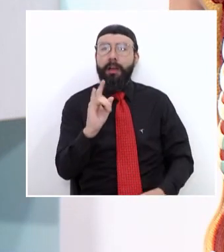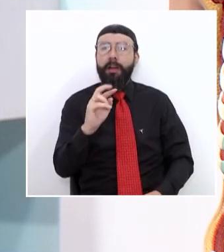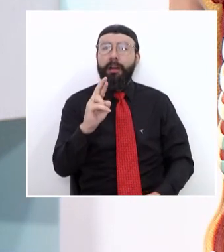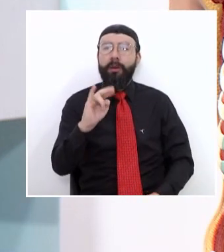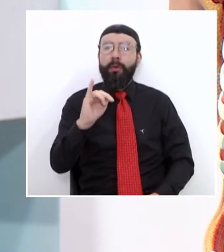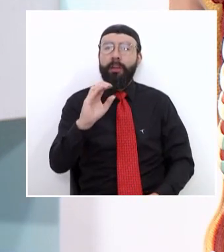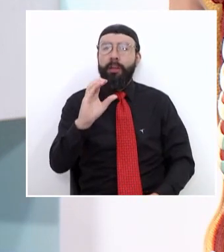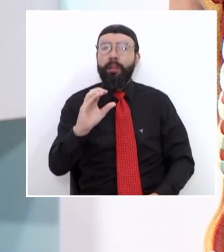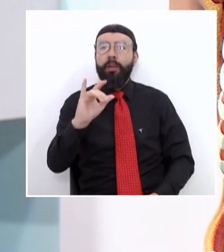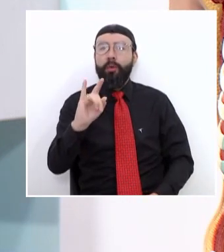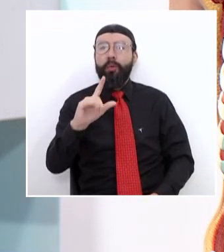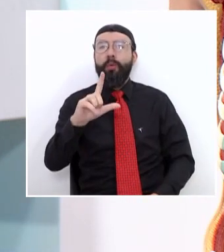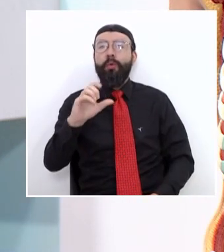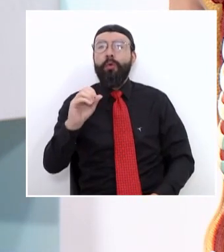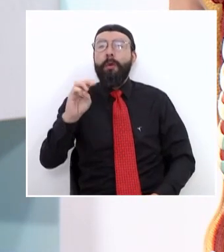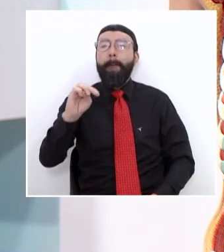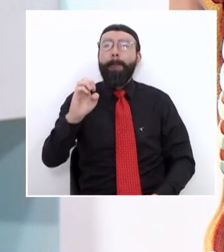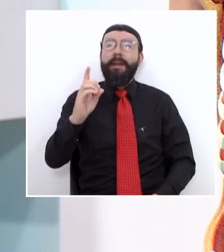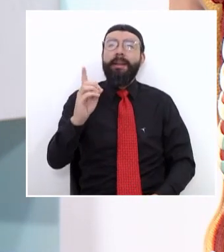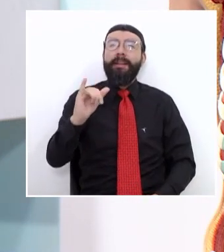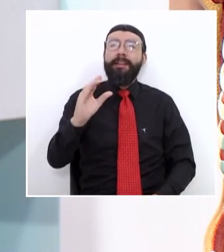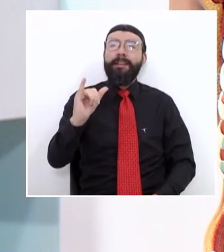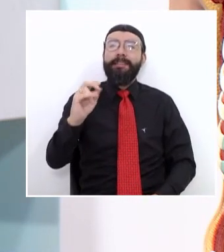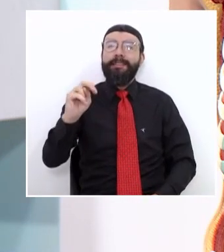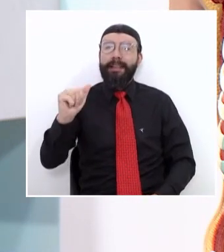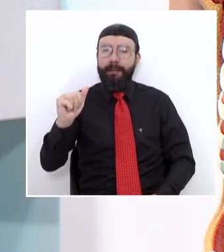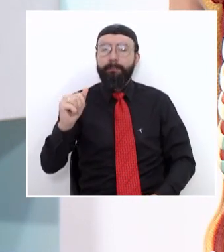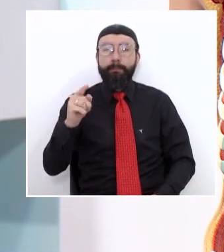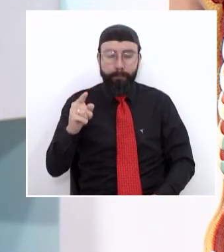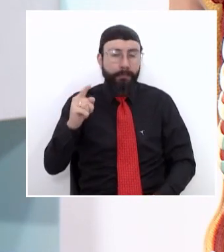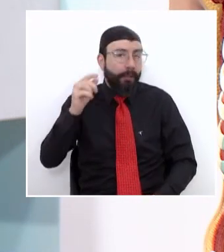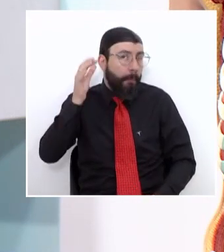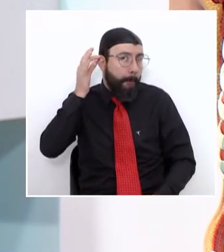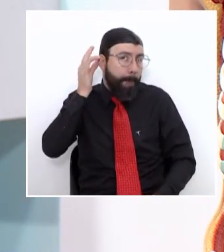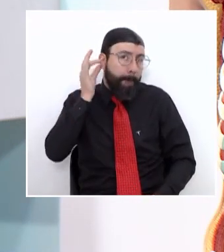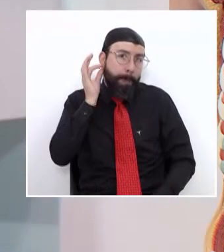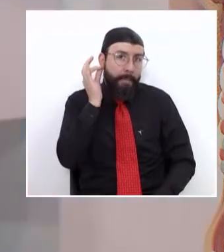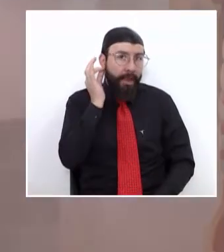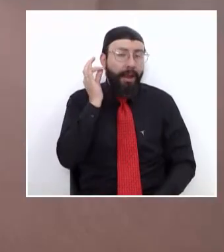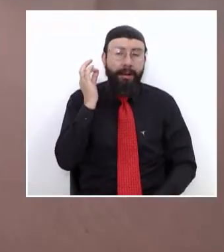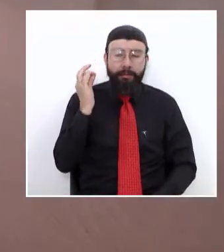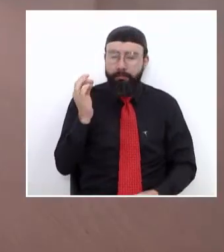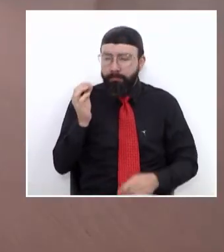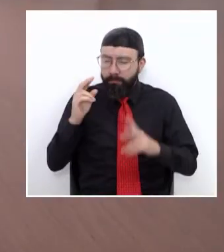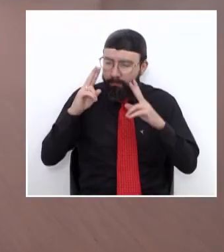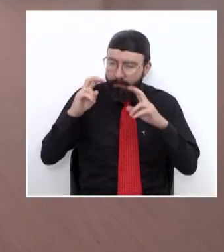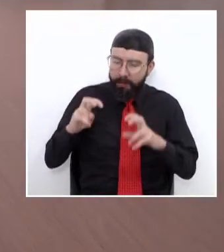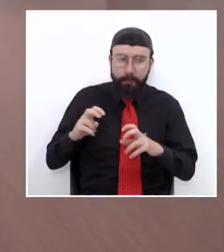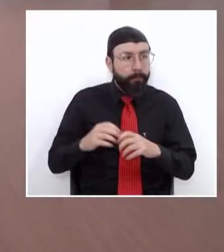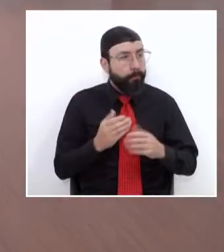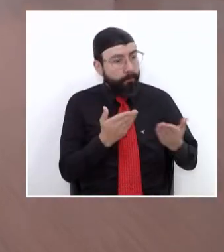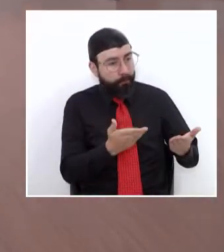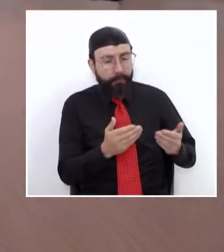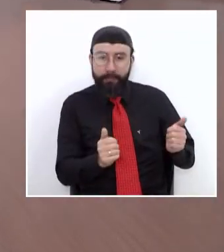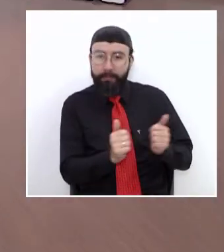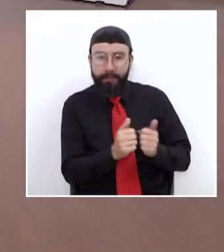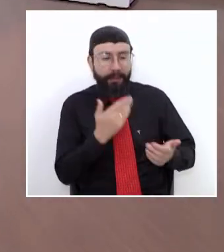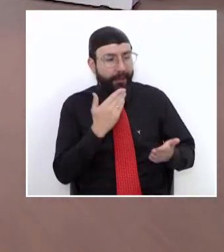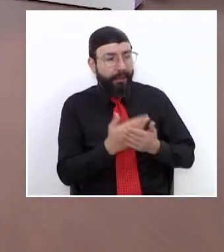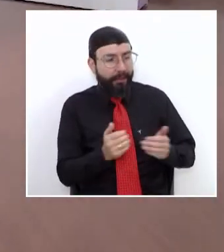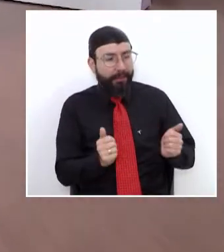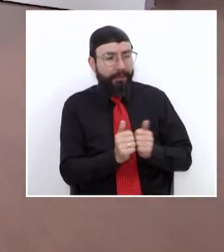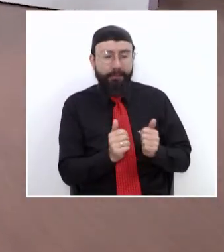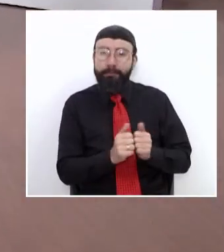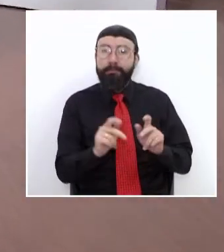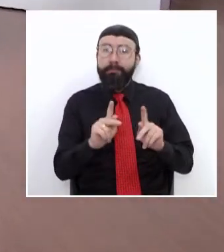áreas es el doctor Andrés Felipe Rosas. Yo quiero darle la bienvenida, doctor Andrés Felipe, muchas gracias por estar con nosotros y a